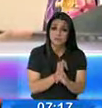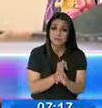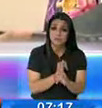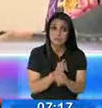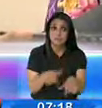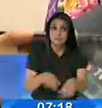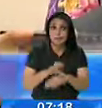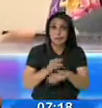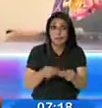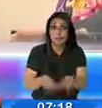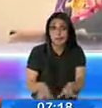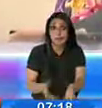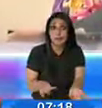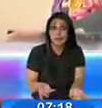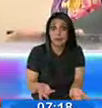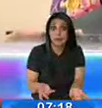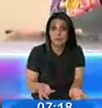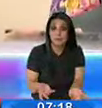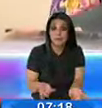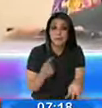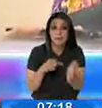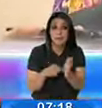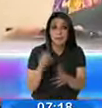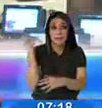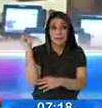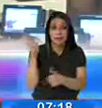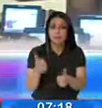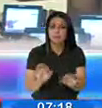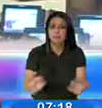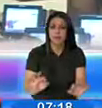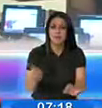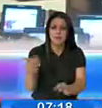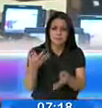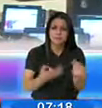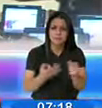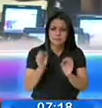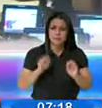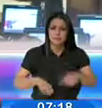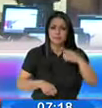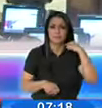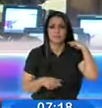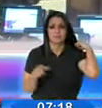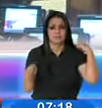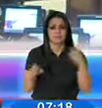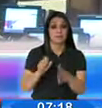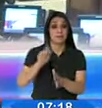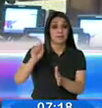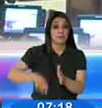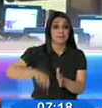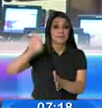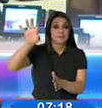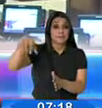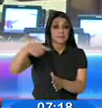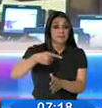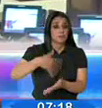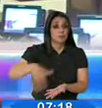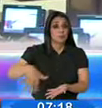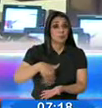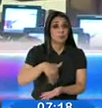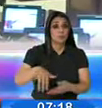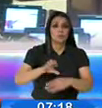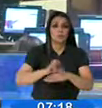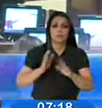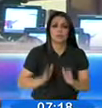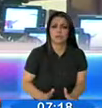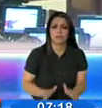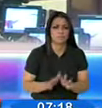que el Estado ecuatoriano no necesariamente ha salido victorioso. Realmente dejó una duda bastante importante en los ecuatorianos